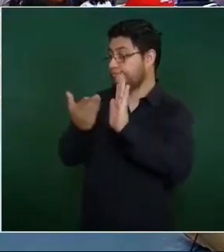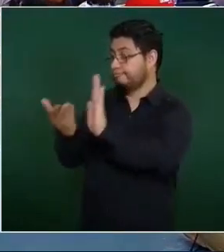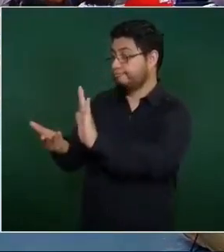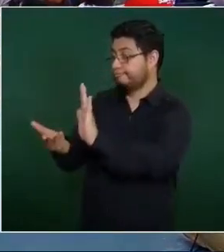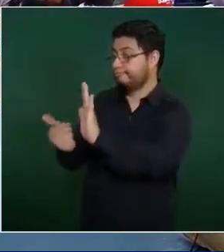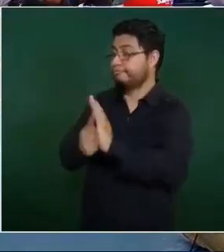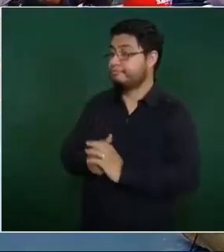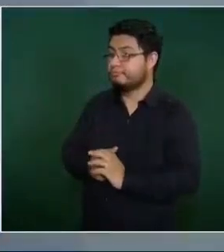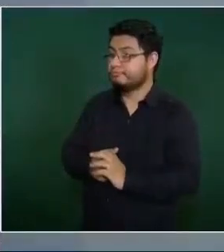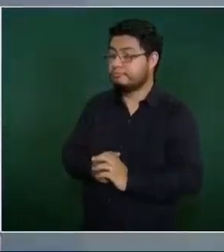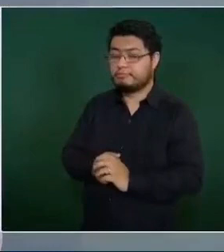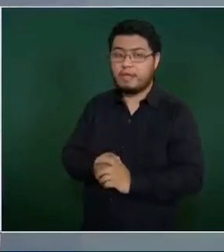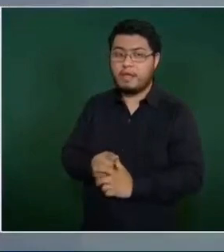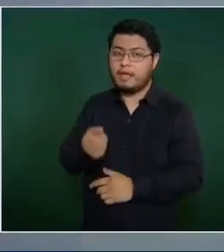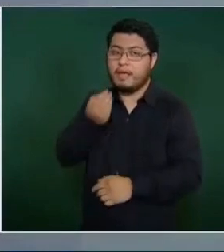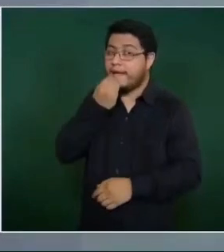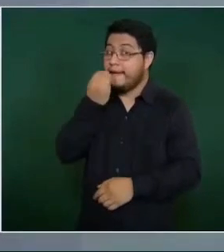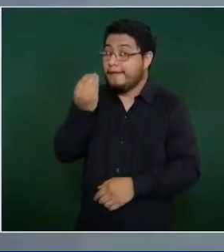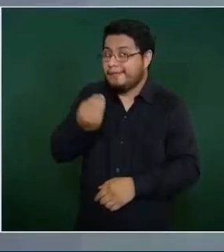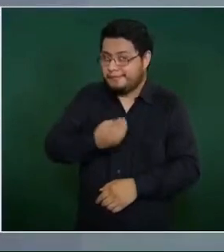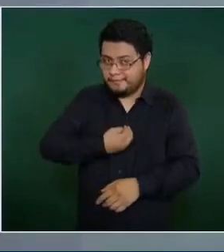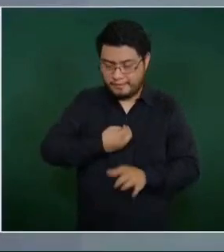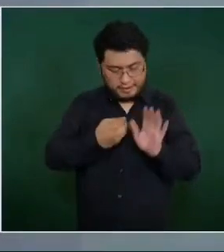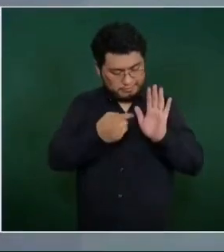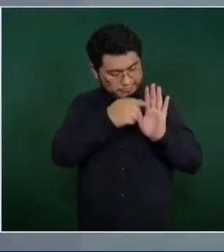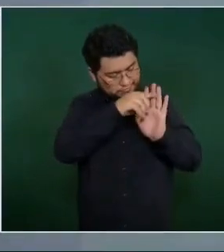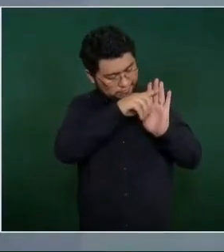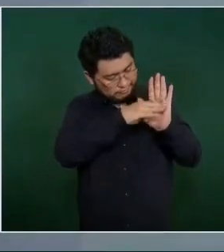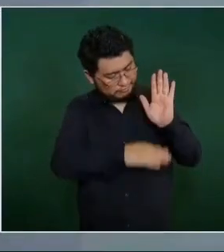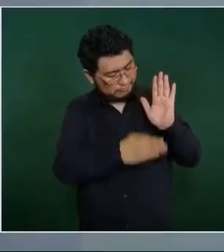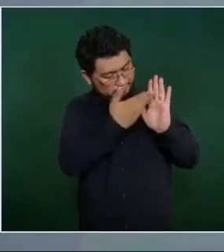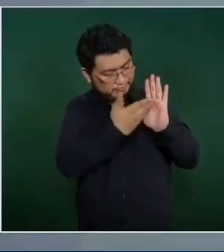fuese un mensaje